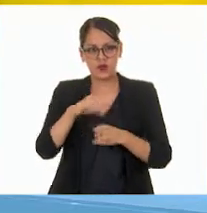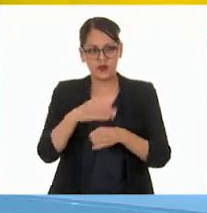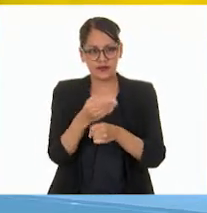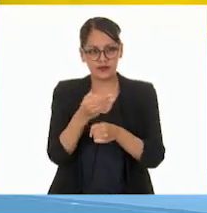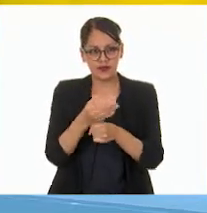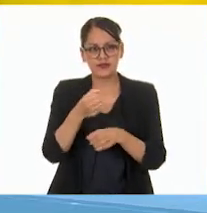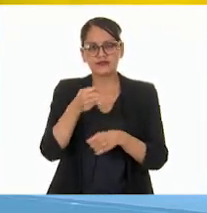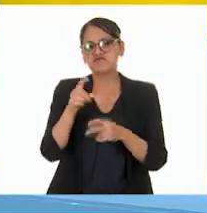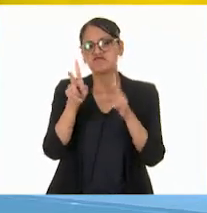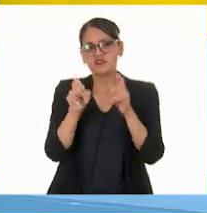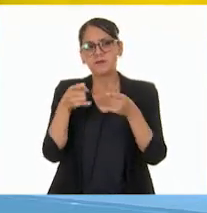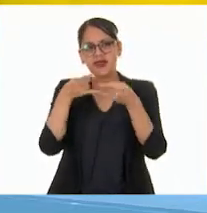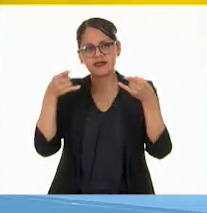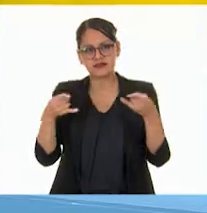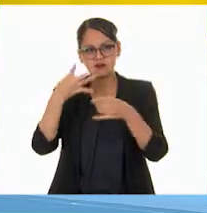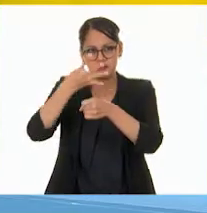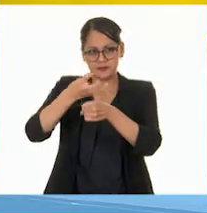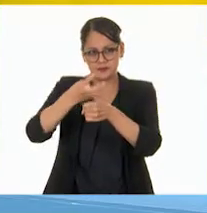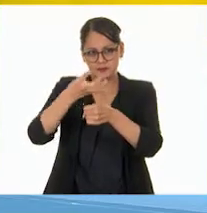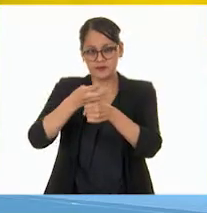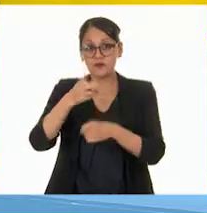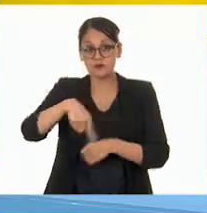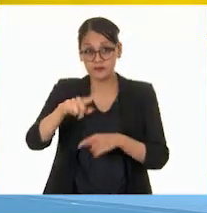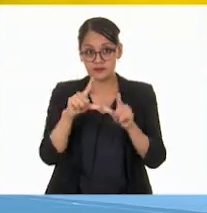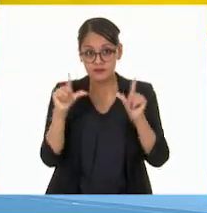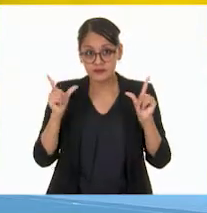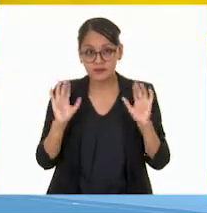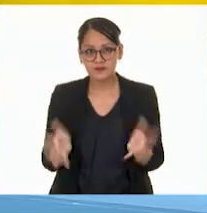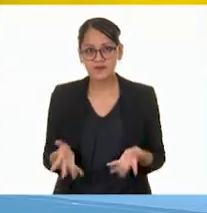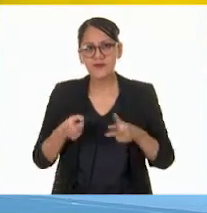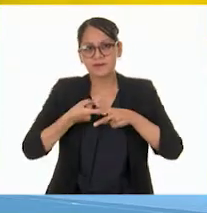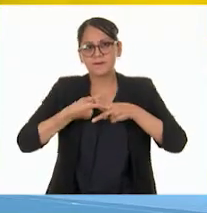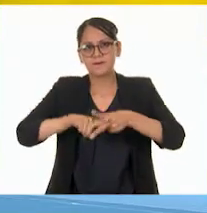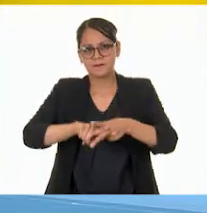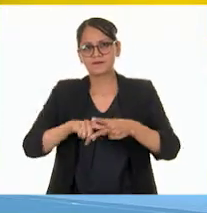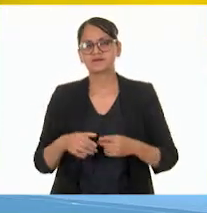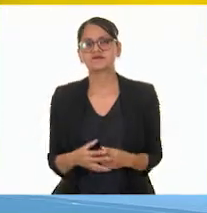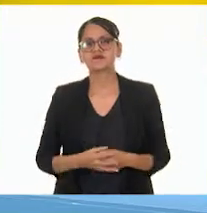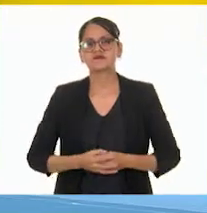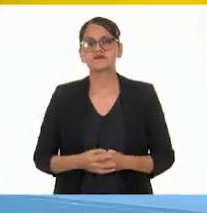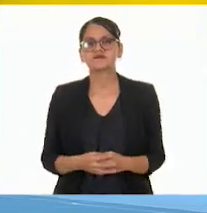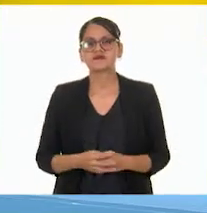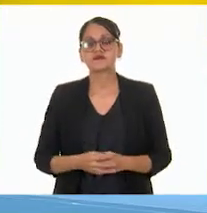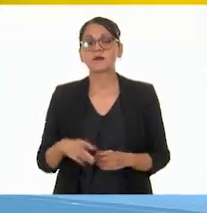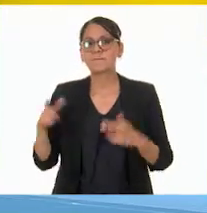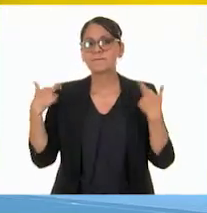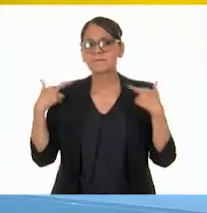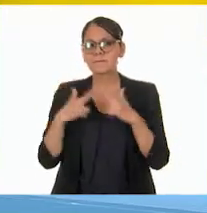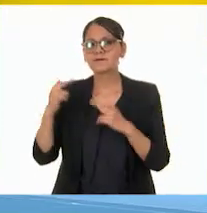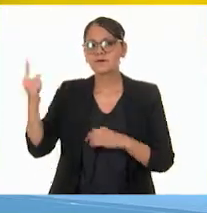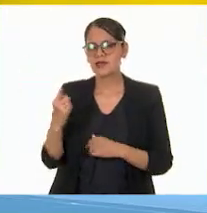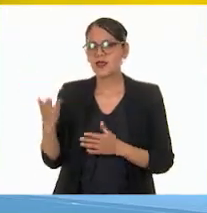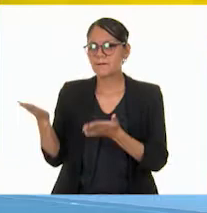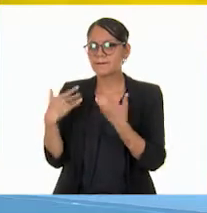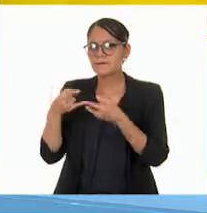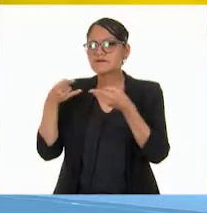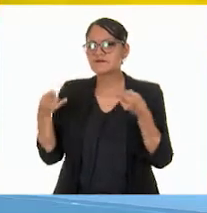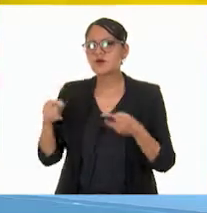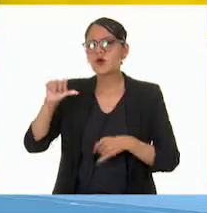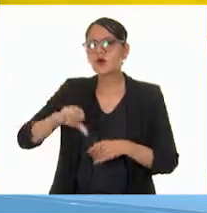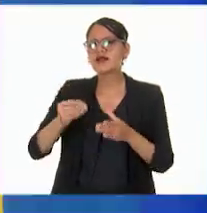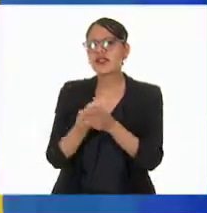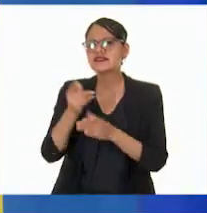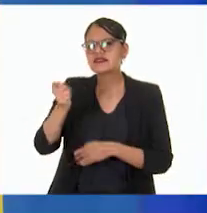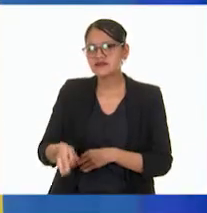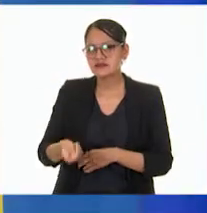sesión de historia de cuarto grado. ¿Ya están listos? ¡Comenzamos! Maestra, cuéntame de qué va a tratar la clase